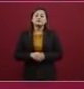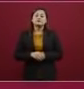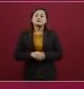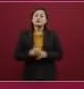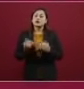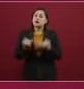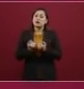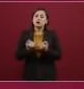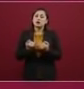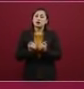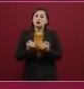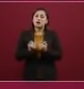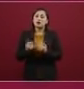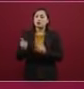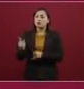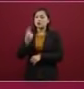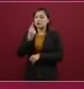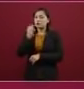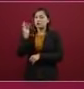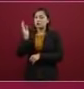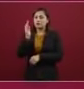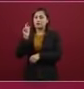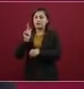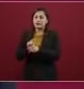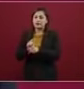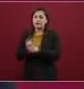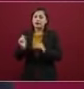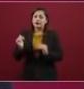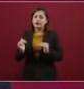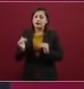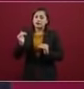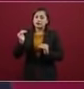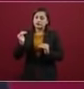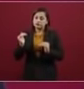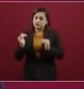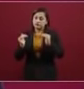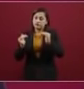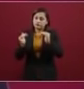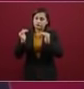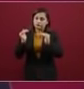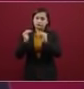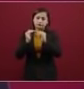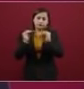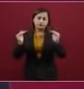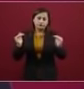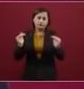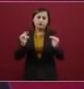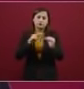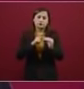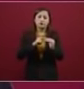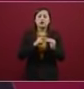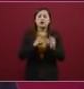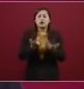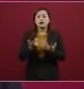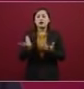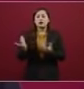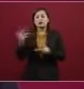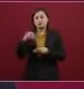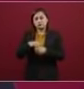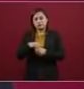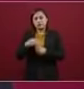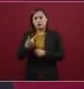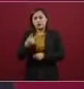las prestaciones sociales de los elementos de la Policía Federal que pasen a la Guardia Nacional. Puedo